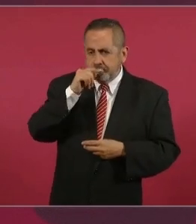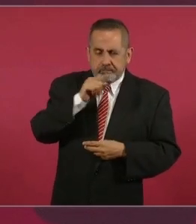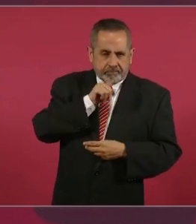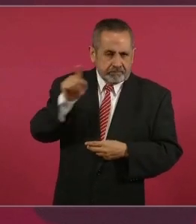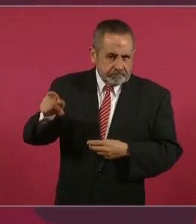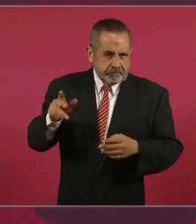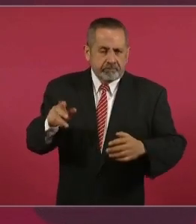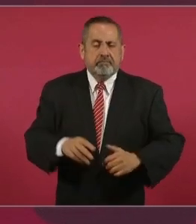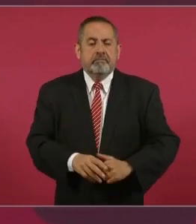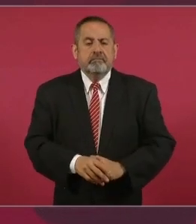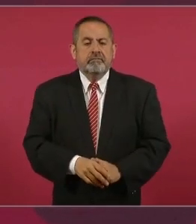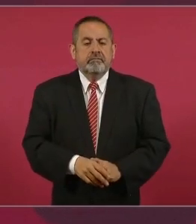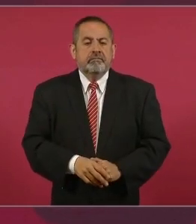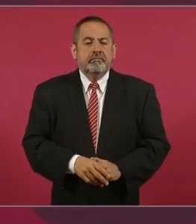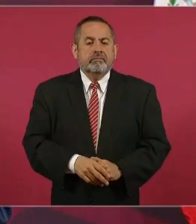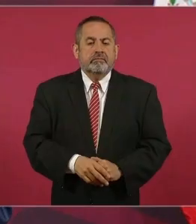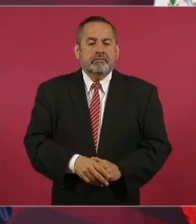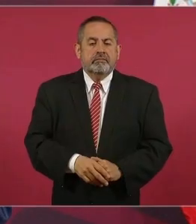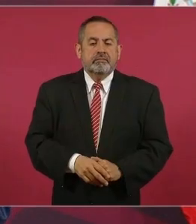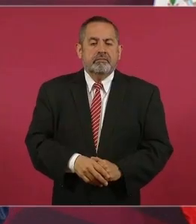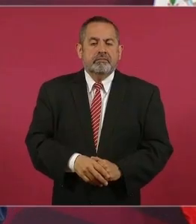ir,